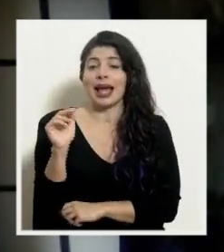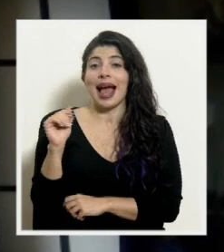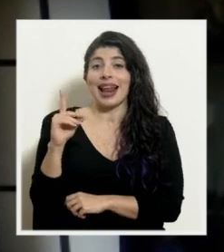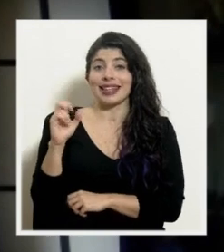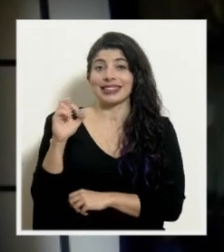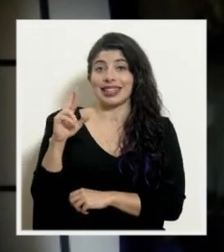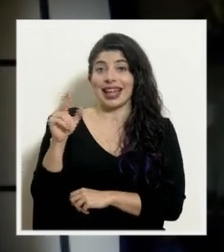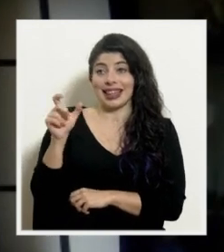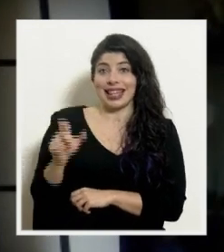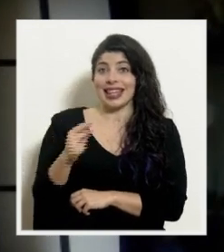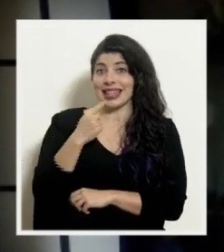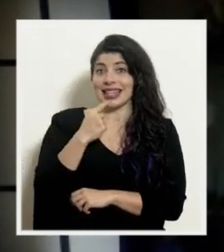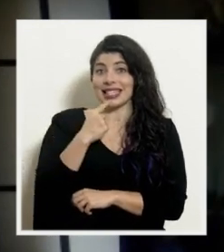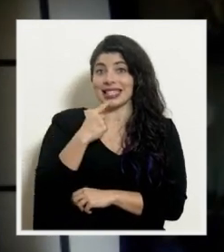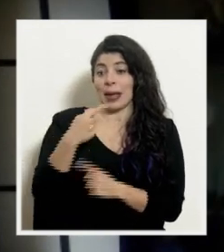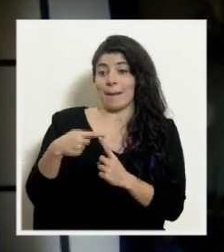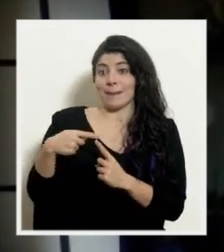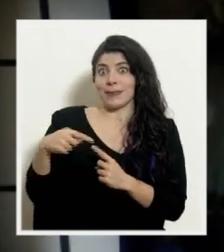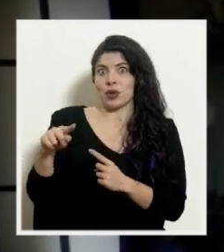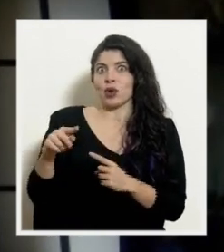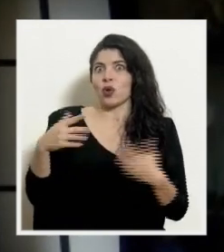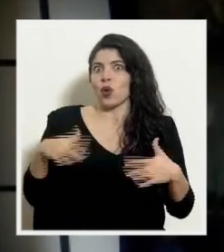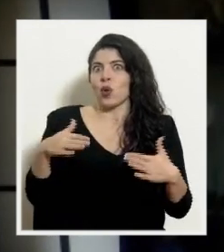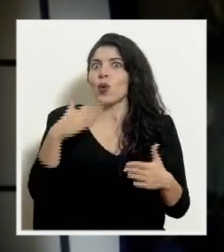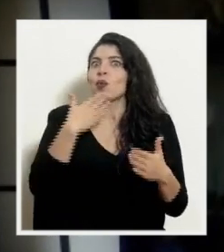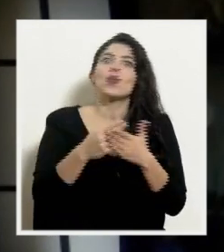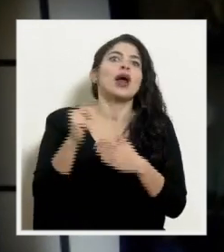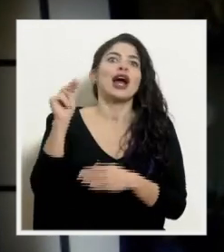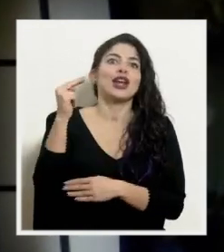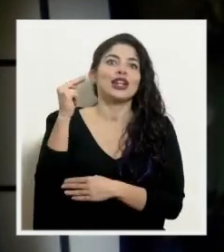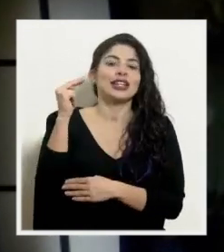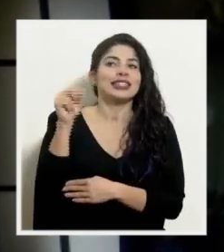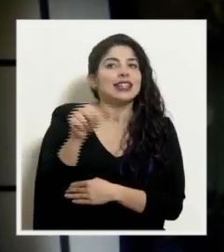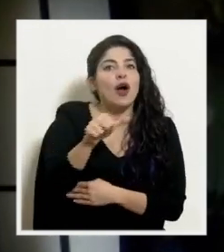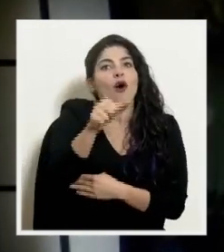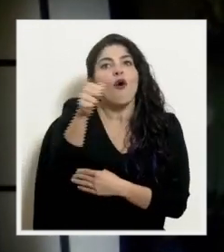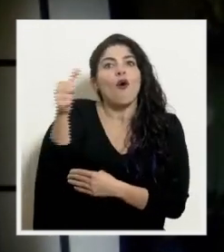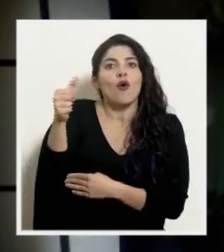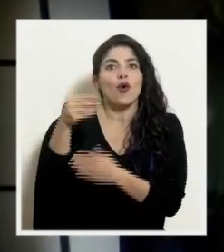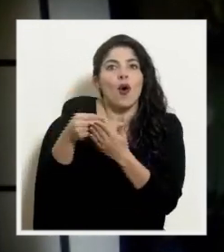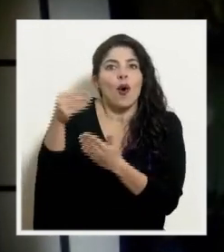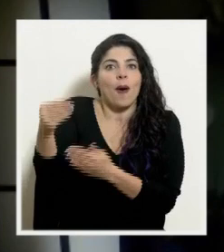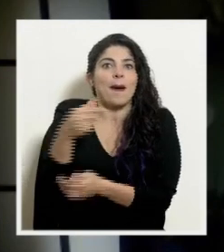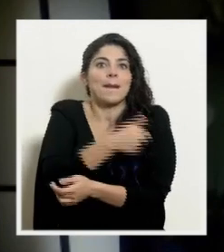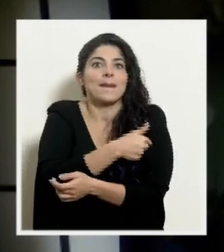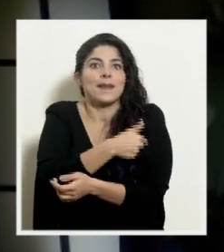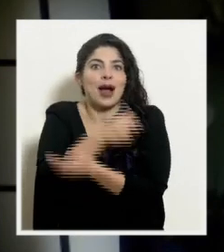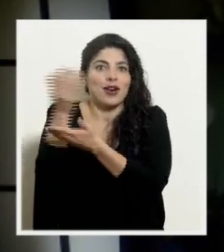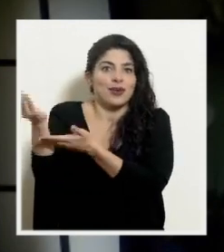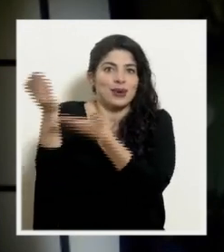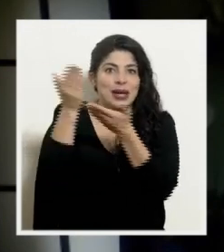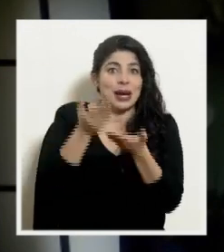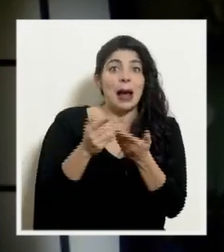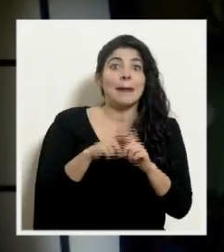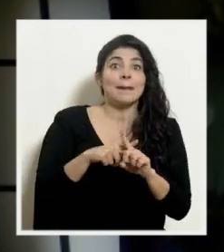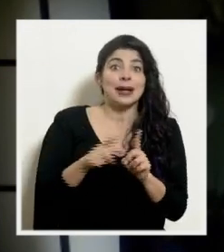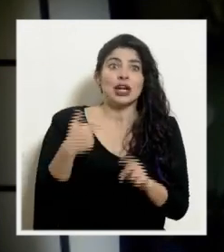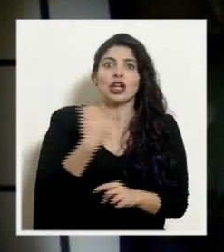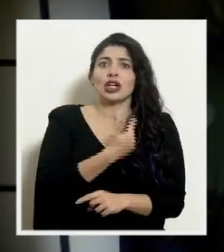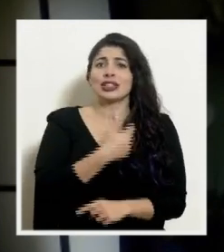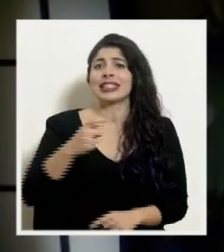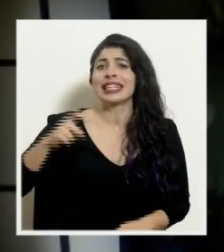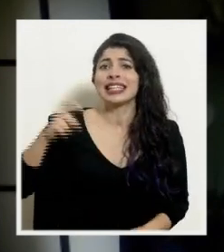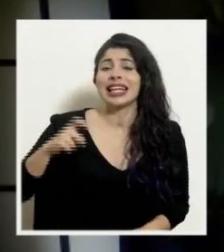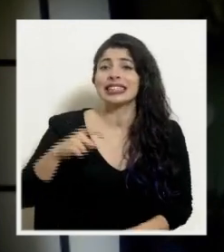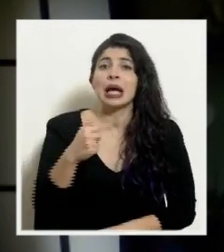nos decía que viene una excelente noticia de otras vacunas que se están comprando, pero nosotros